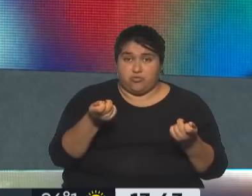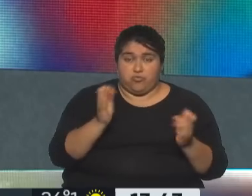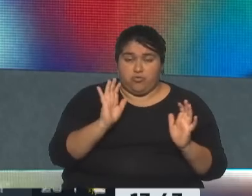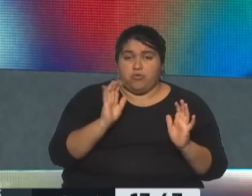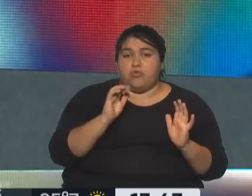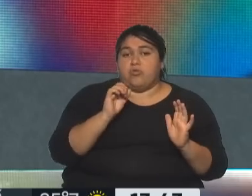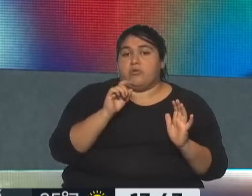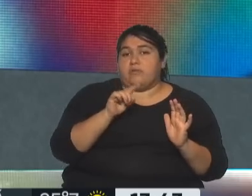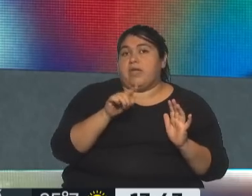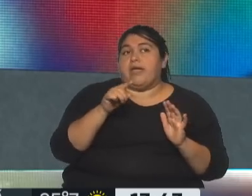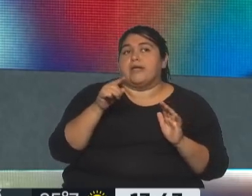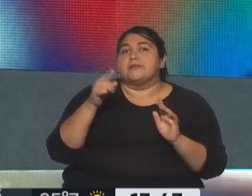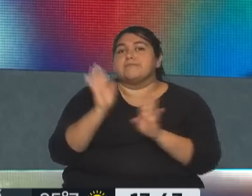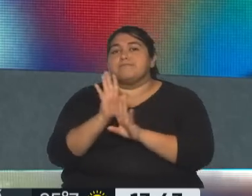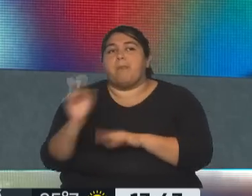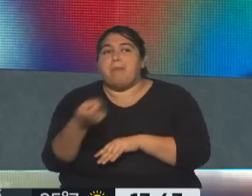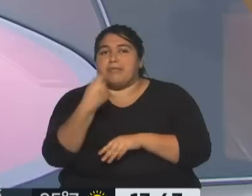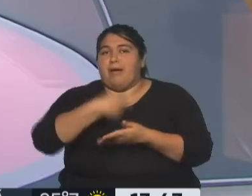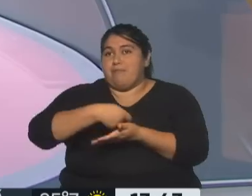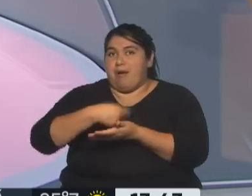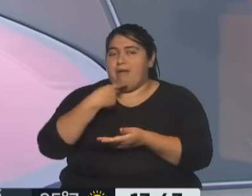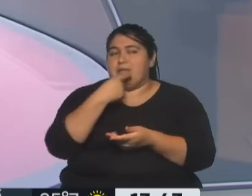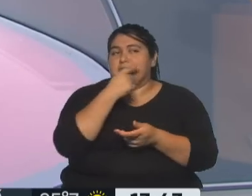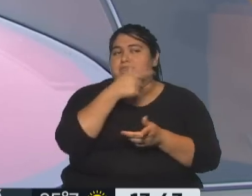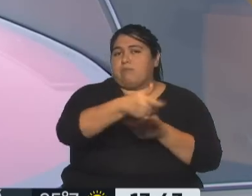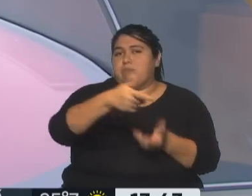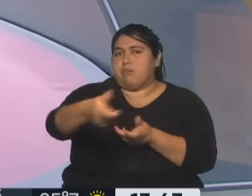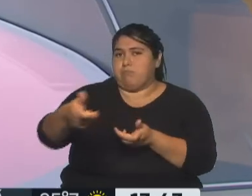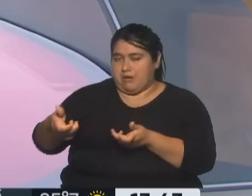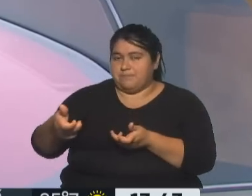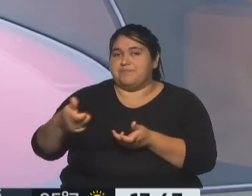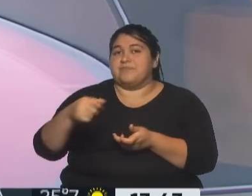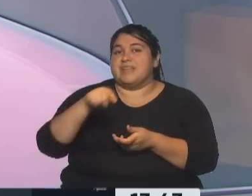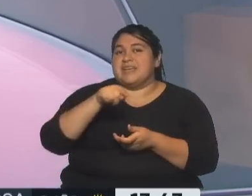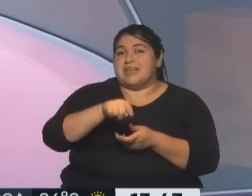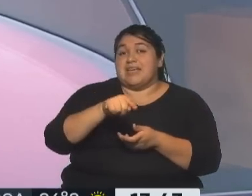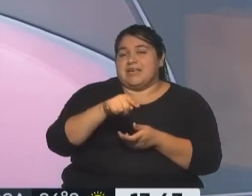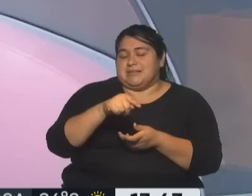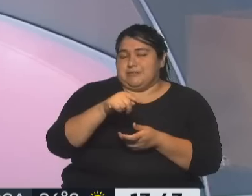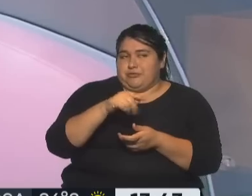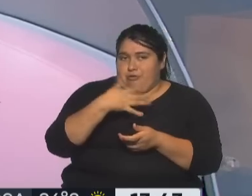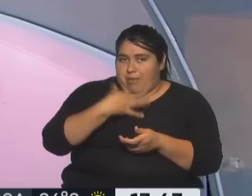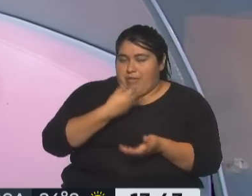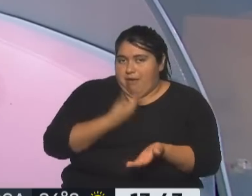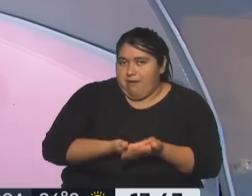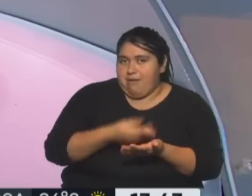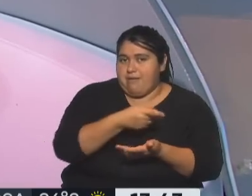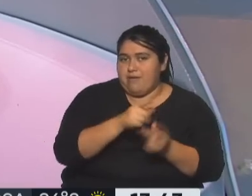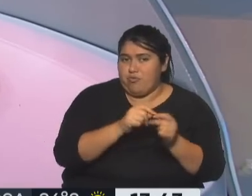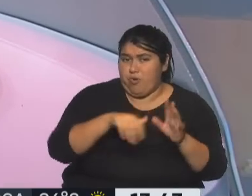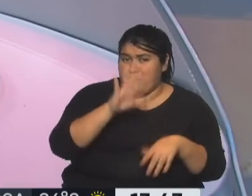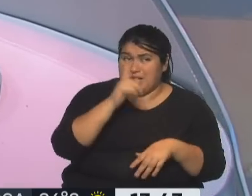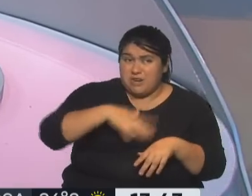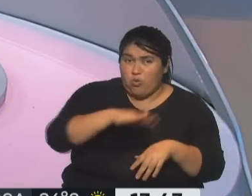esta lógica del sicariato. Es decir, estamos frente a tasas que son realmente espeluznantes que hacen de la ciudad de Guayaquil una de las